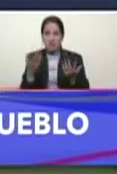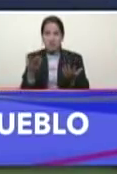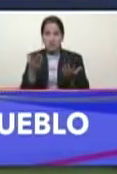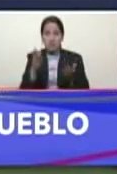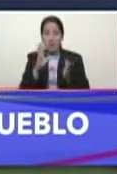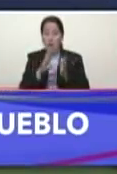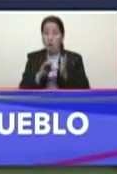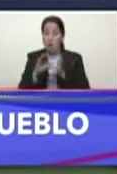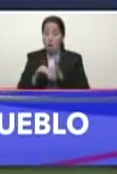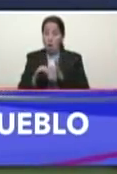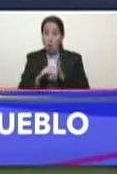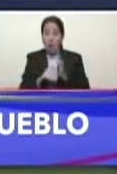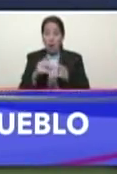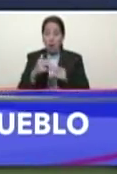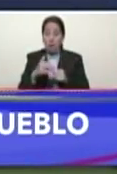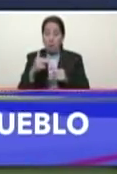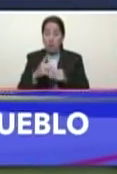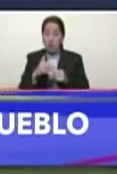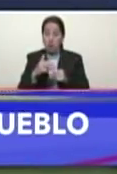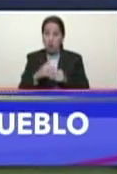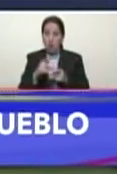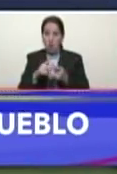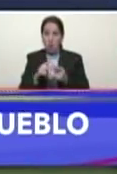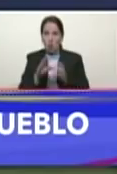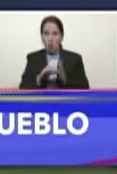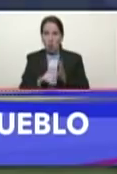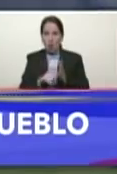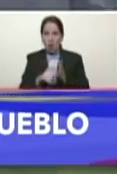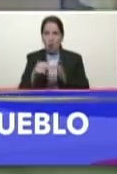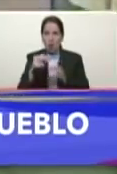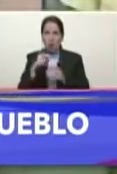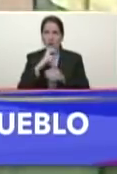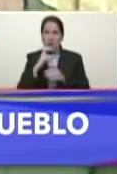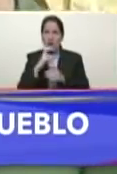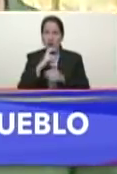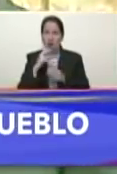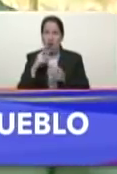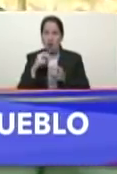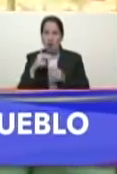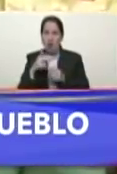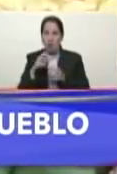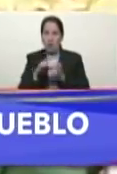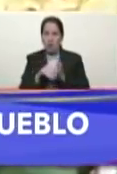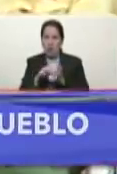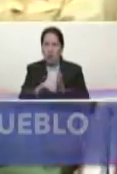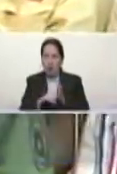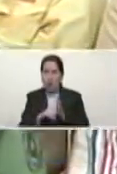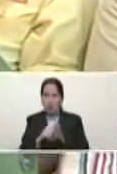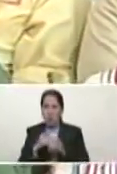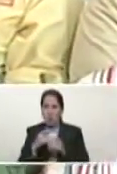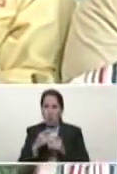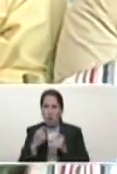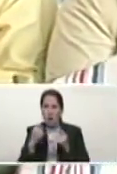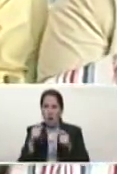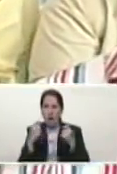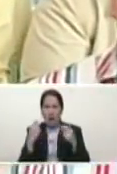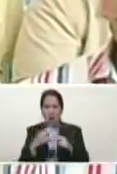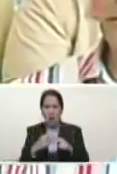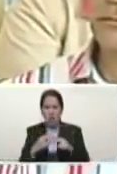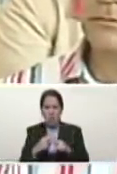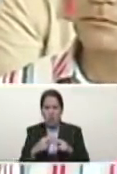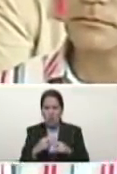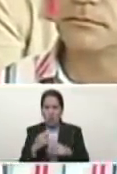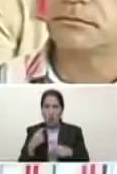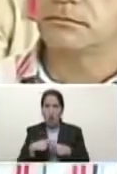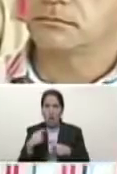Robarnos el petróleo, el oro, el hierro, el aluminio, el coltán, el gas, las riquezas,